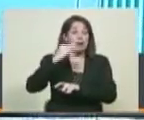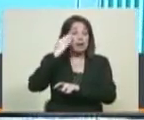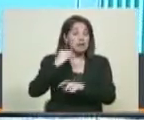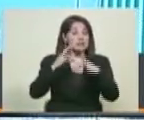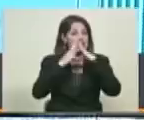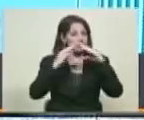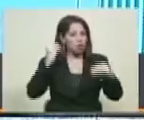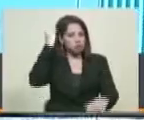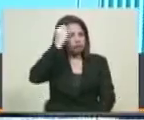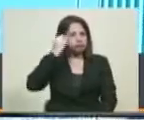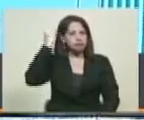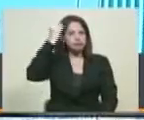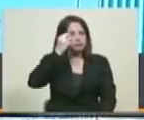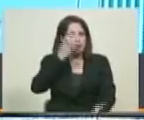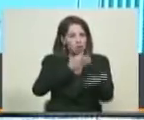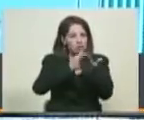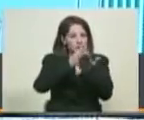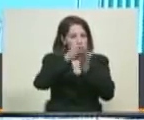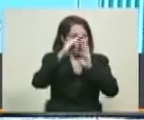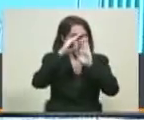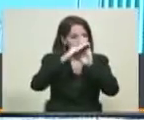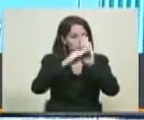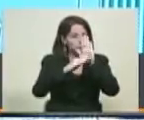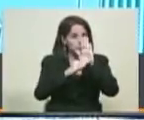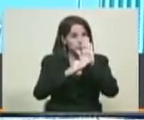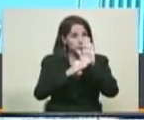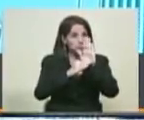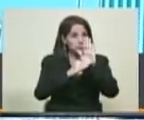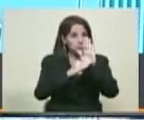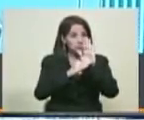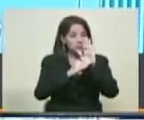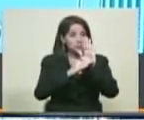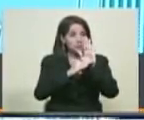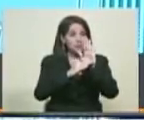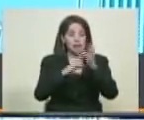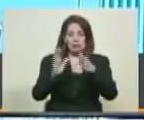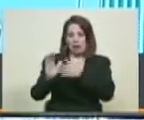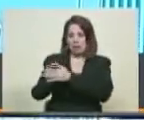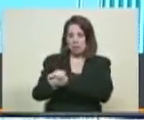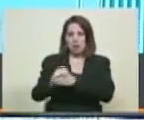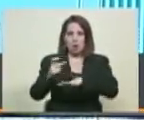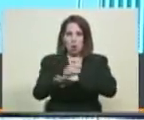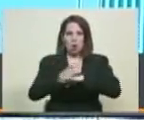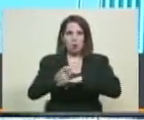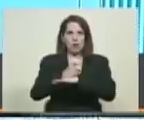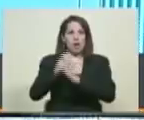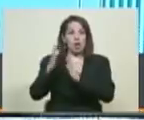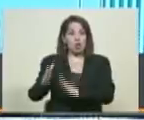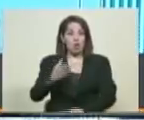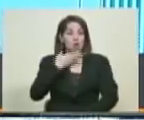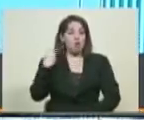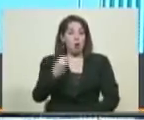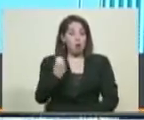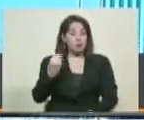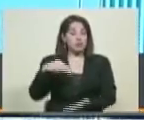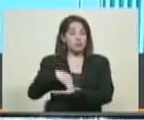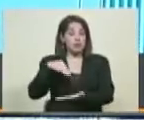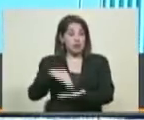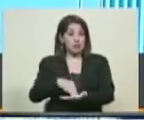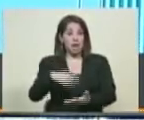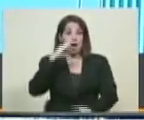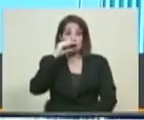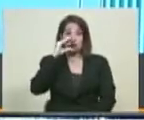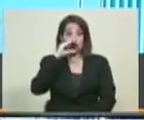reflexiones, las orientaciones de este querido compañero, joven gobernador del estado Miranda, Héctor